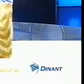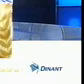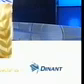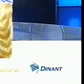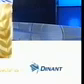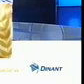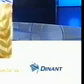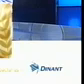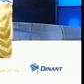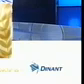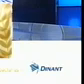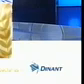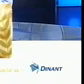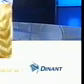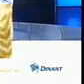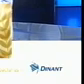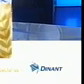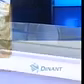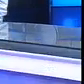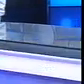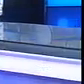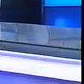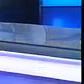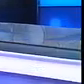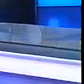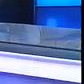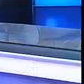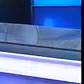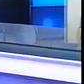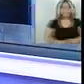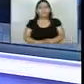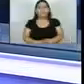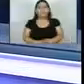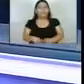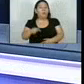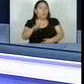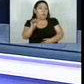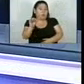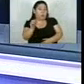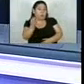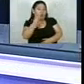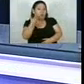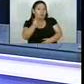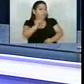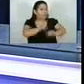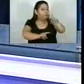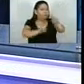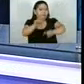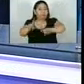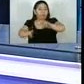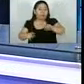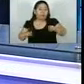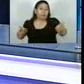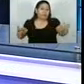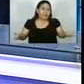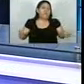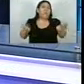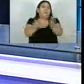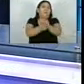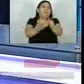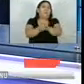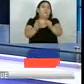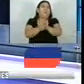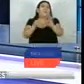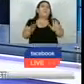El 35.9% de las familias comen menos en el país según un estudio en el que se detalla cuál es el